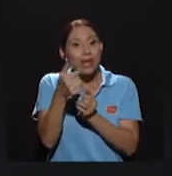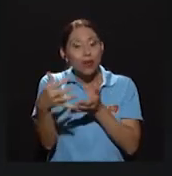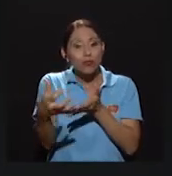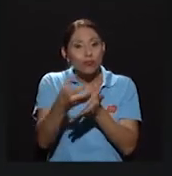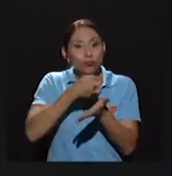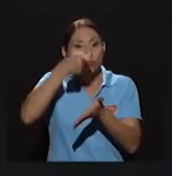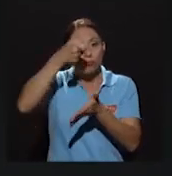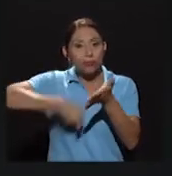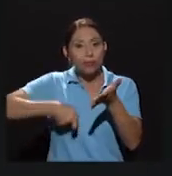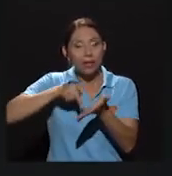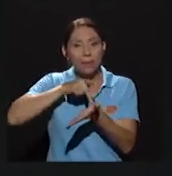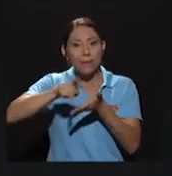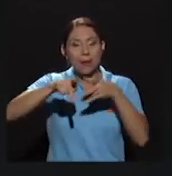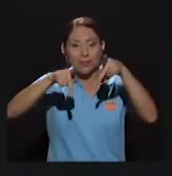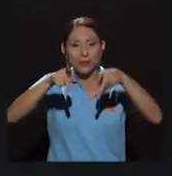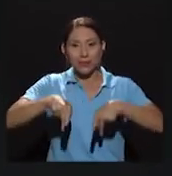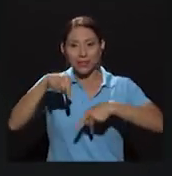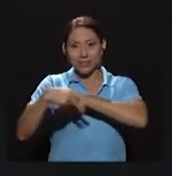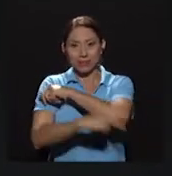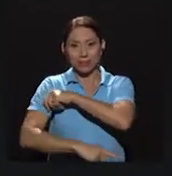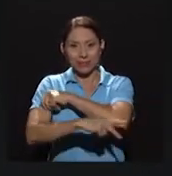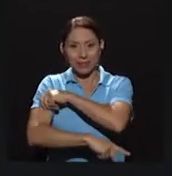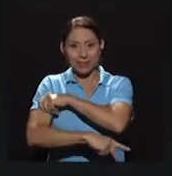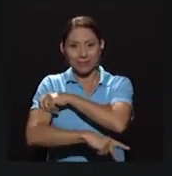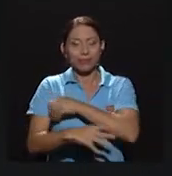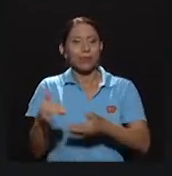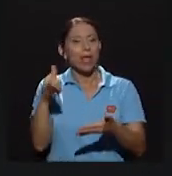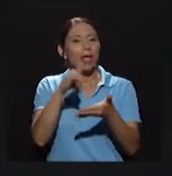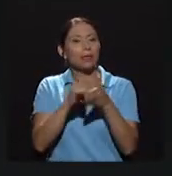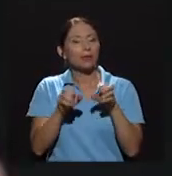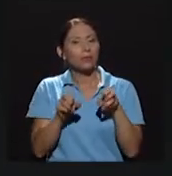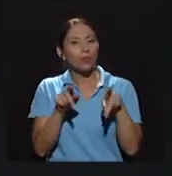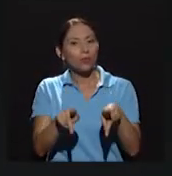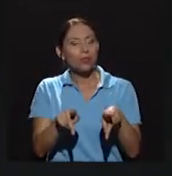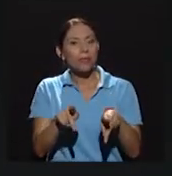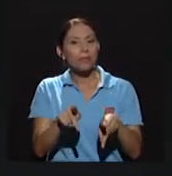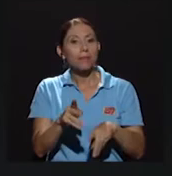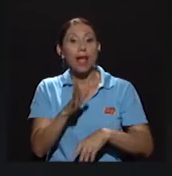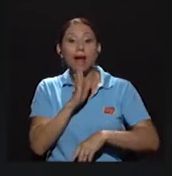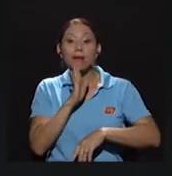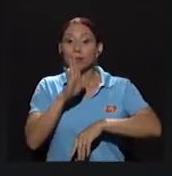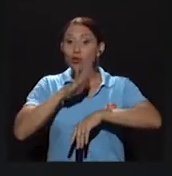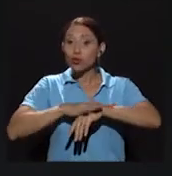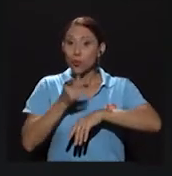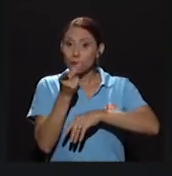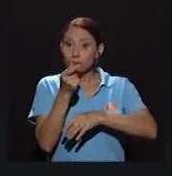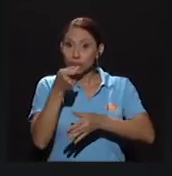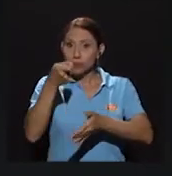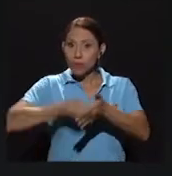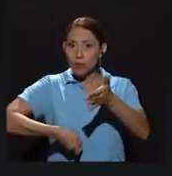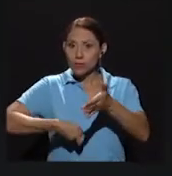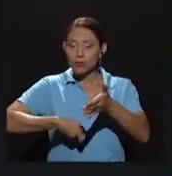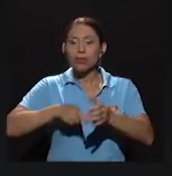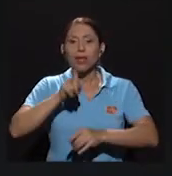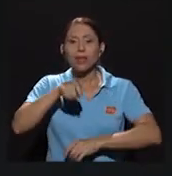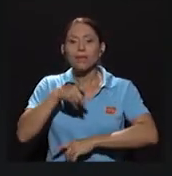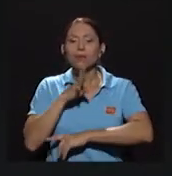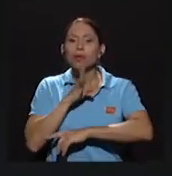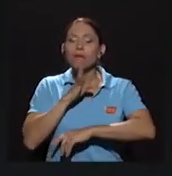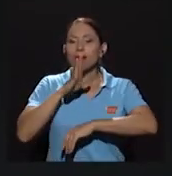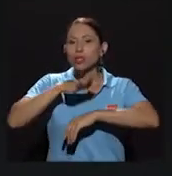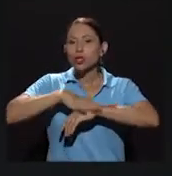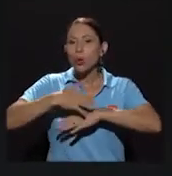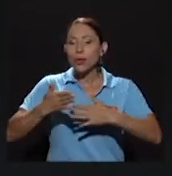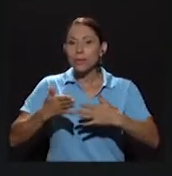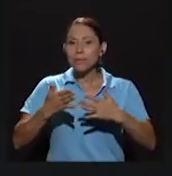habitantes de este país y en esta ocasión hablando de esos impuestos tenemos que hablar del